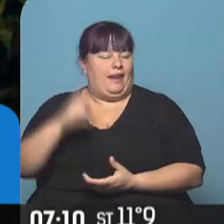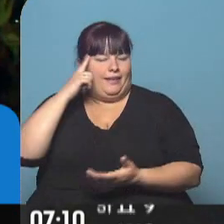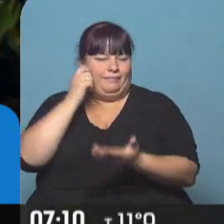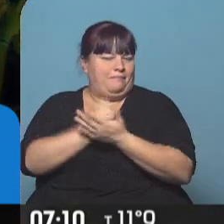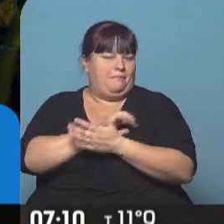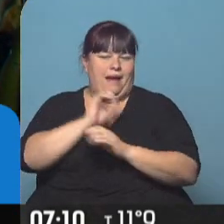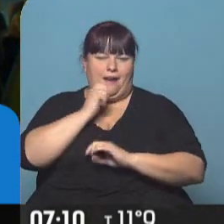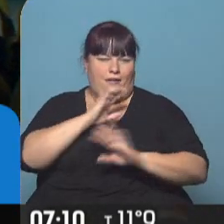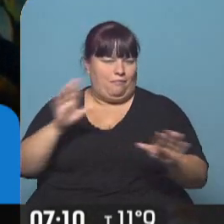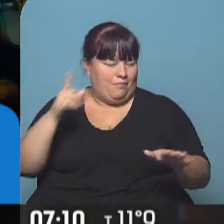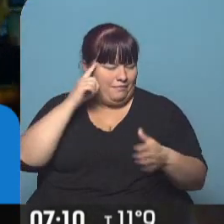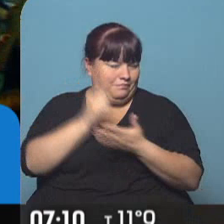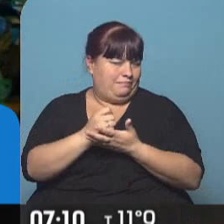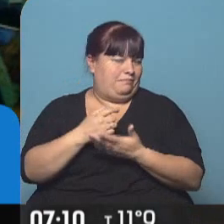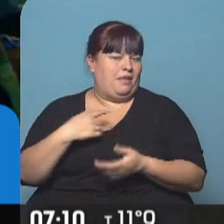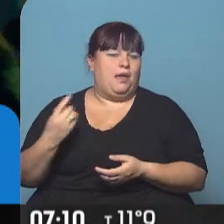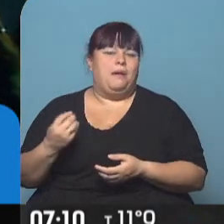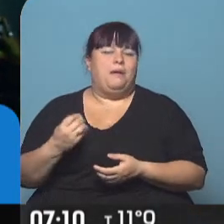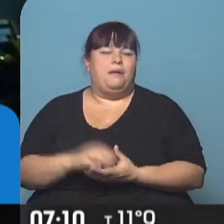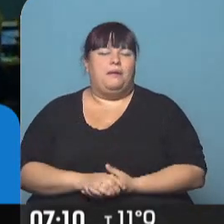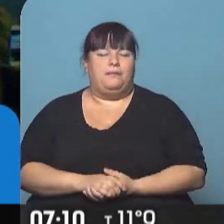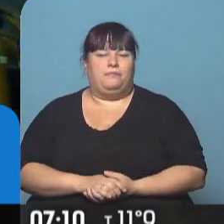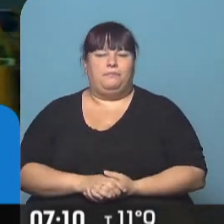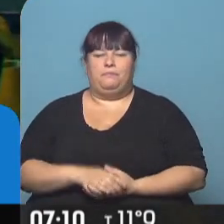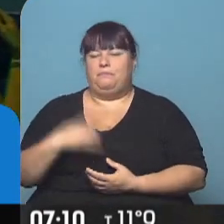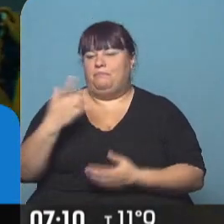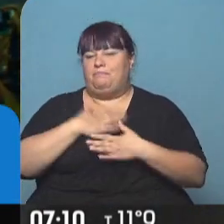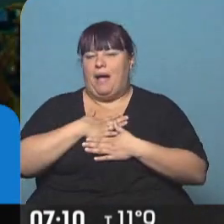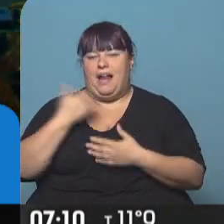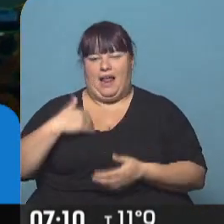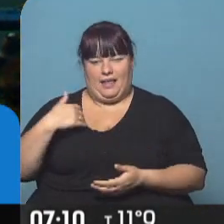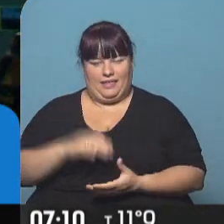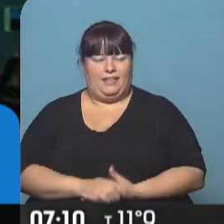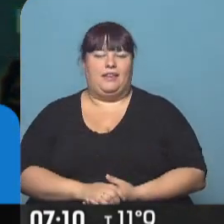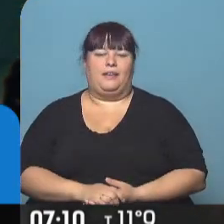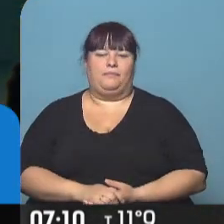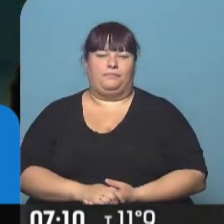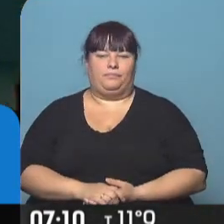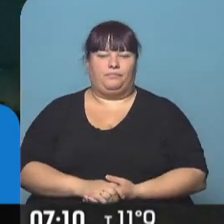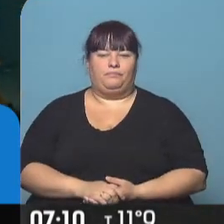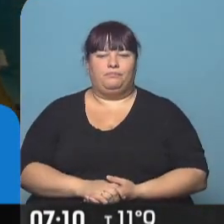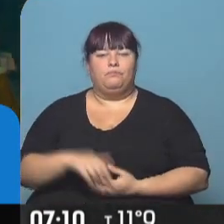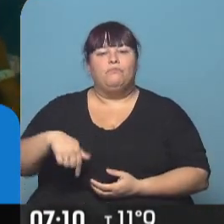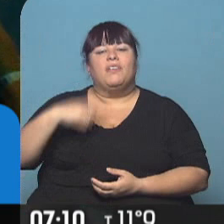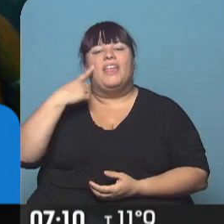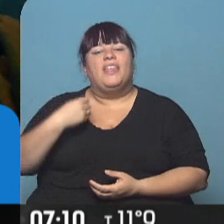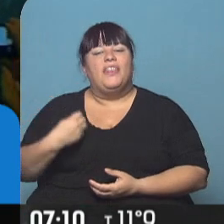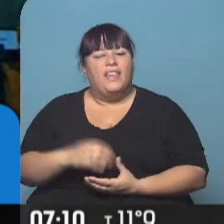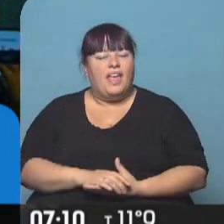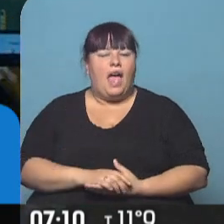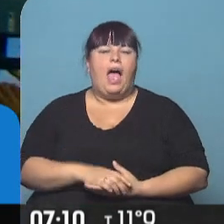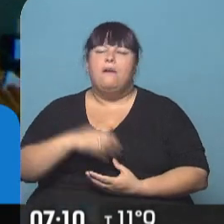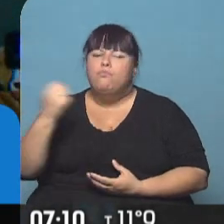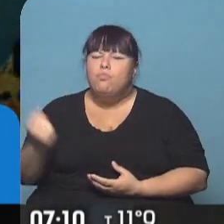inolvidable. Inolvidable para nuestro querido país. Y es un día